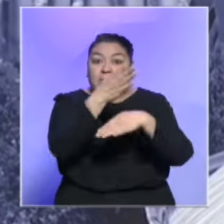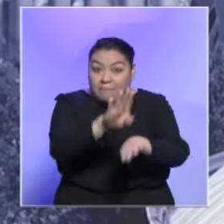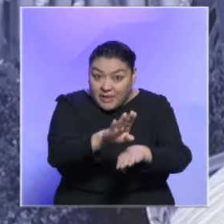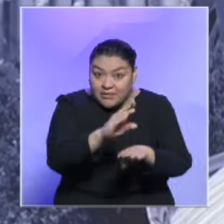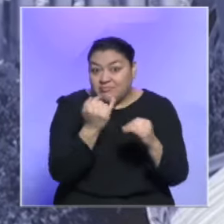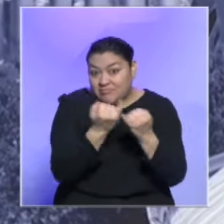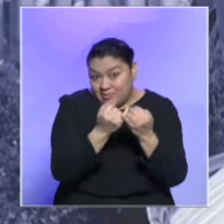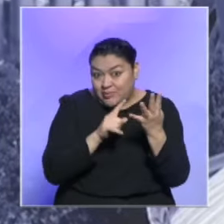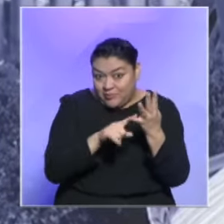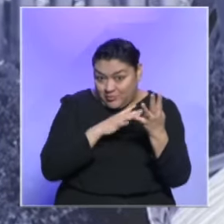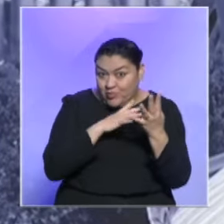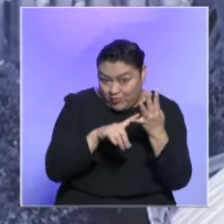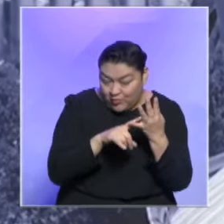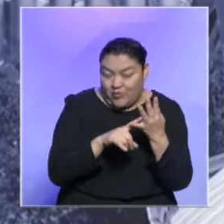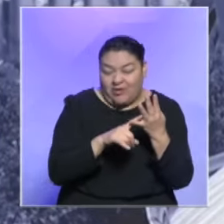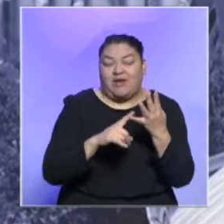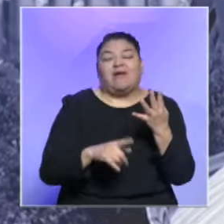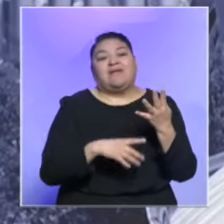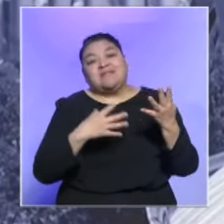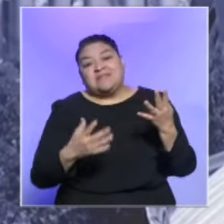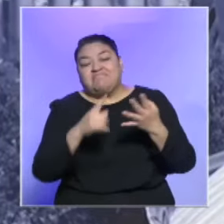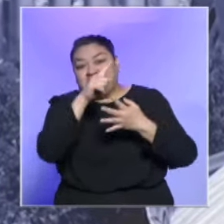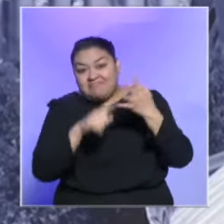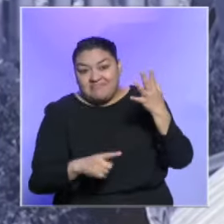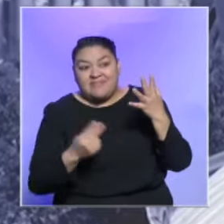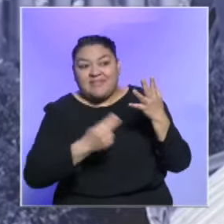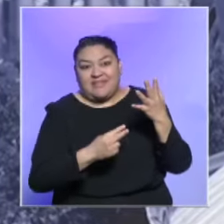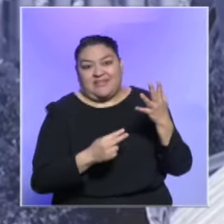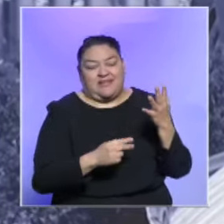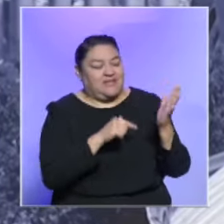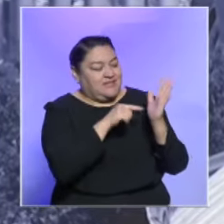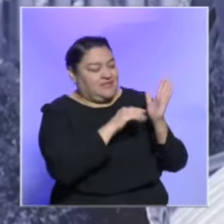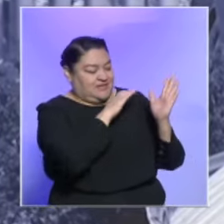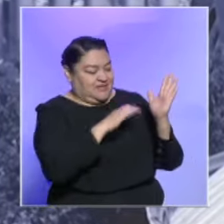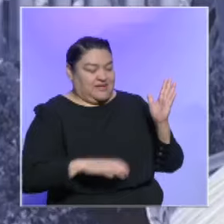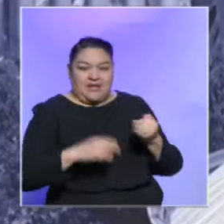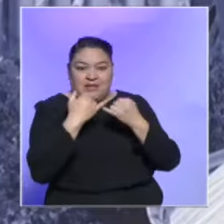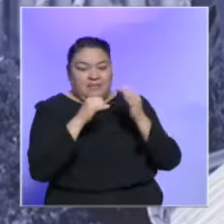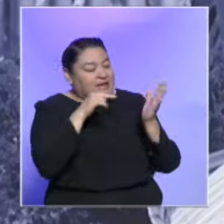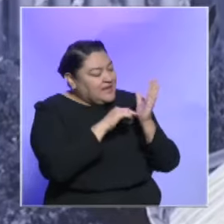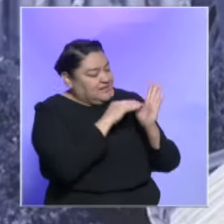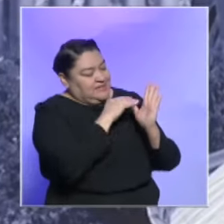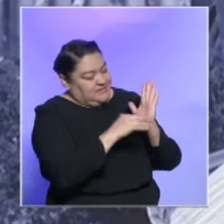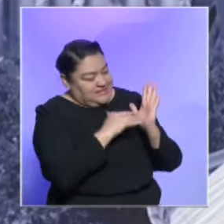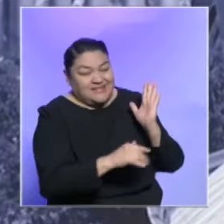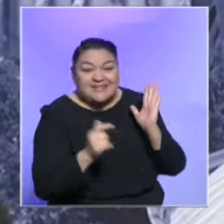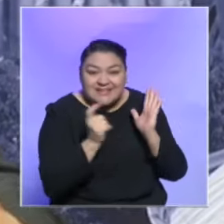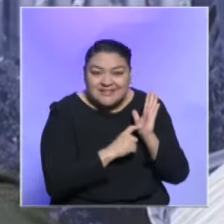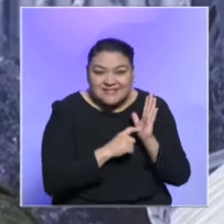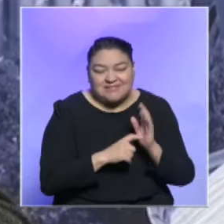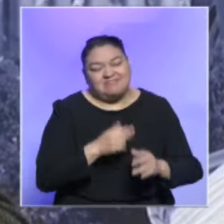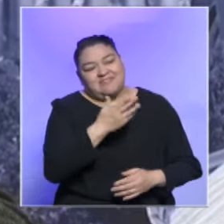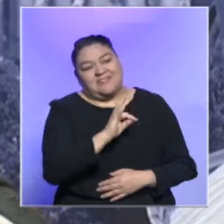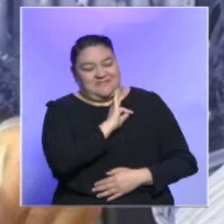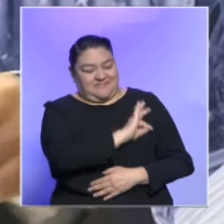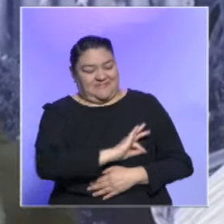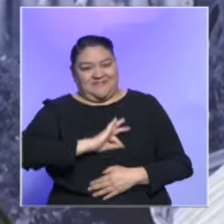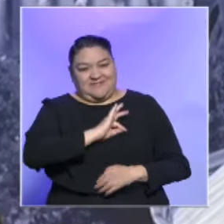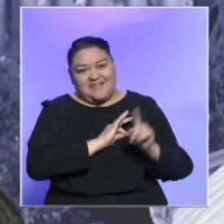vez, pues lo que tenemos que ver son las candidaturas independientes. Yo felicito mucho al